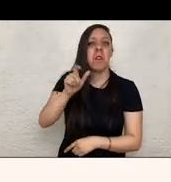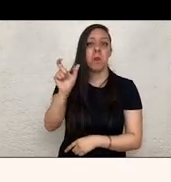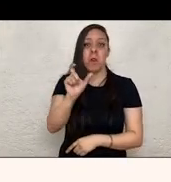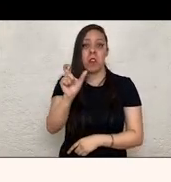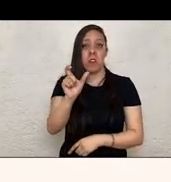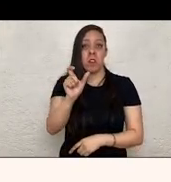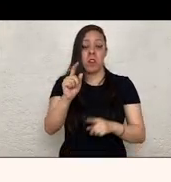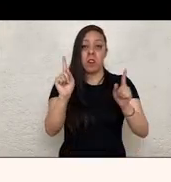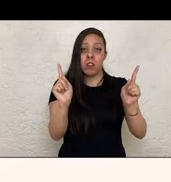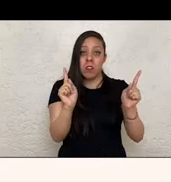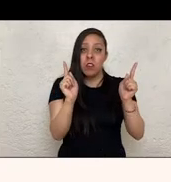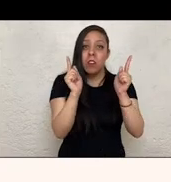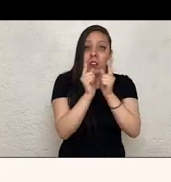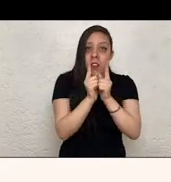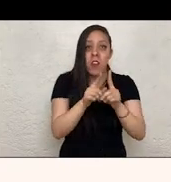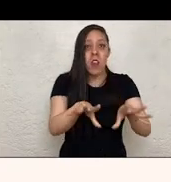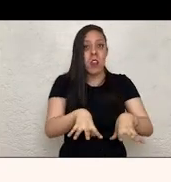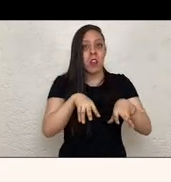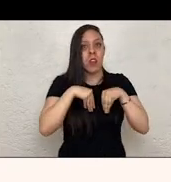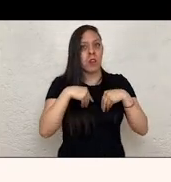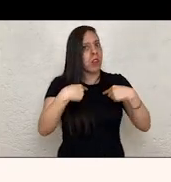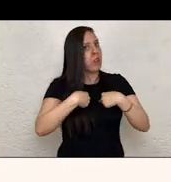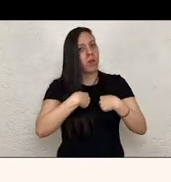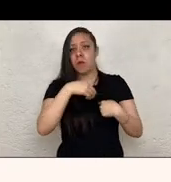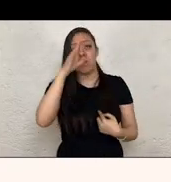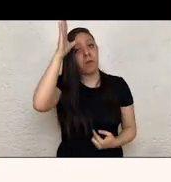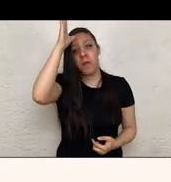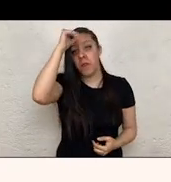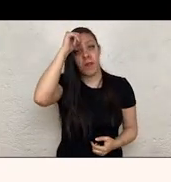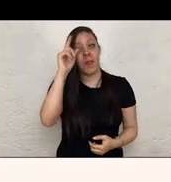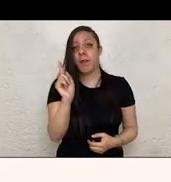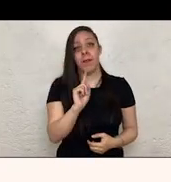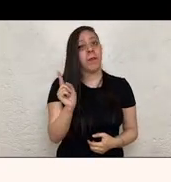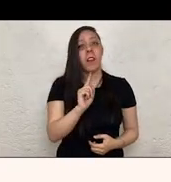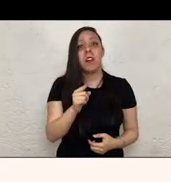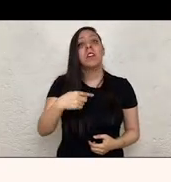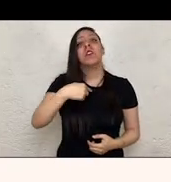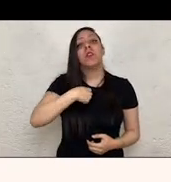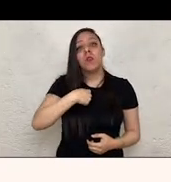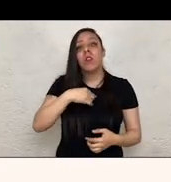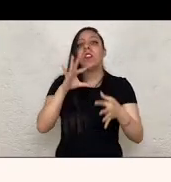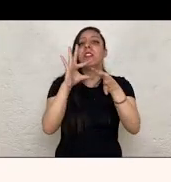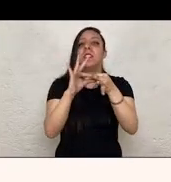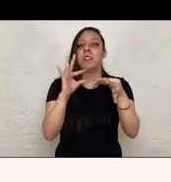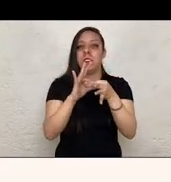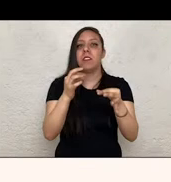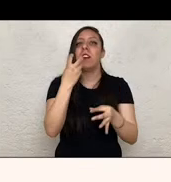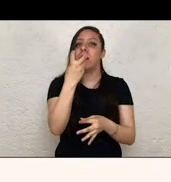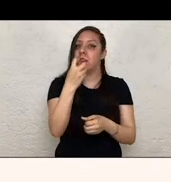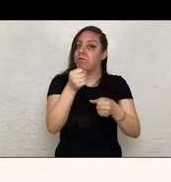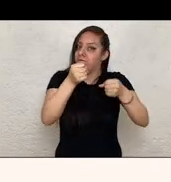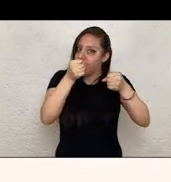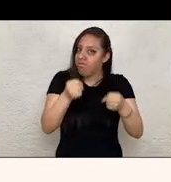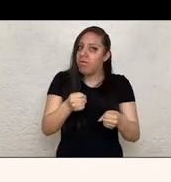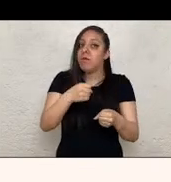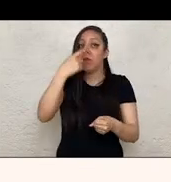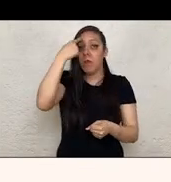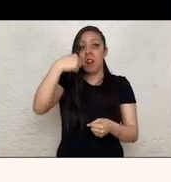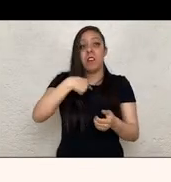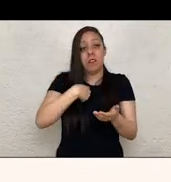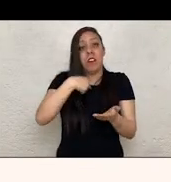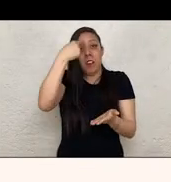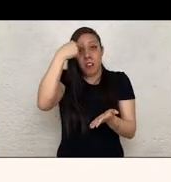desde los primeros momentos del encuentro. Yo no estoy de acuerdo, a mí me parece, vamos a hablar de eso, estoy seguro con mis